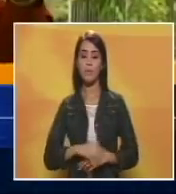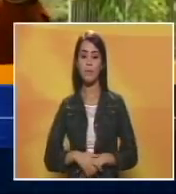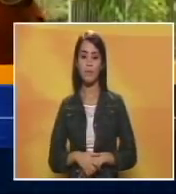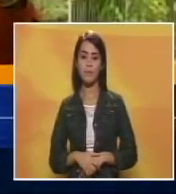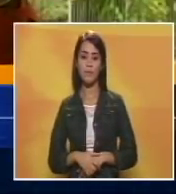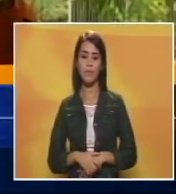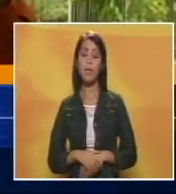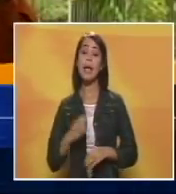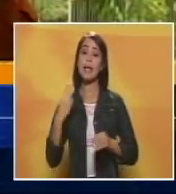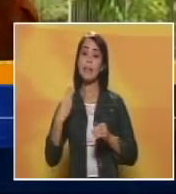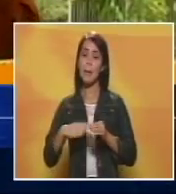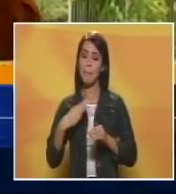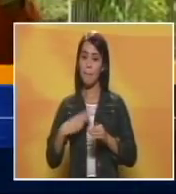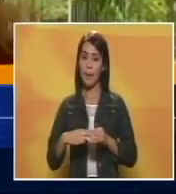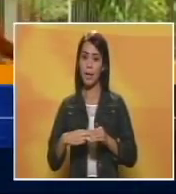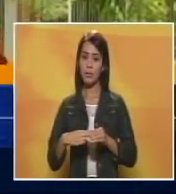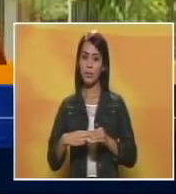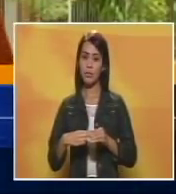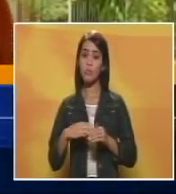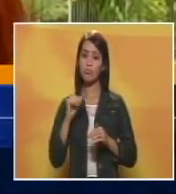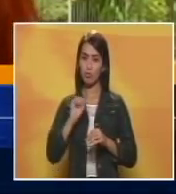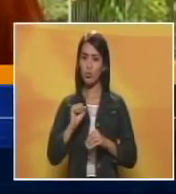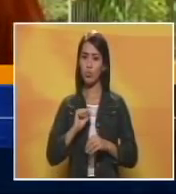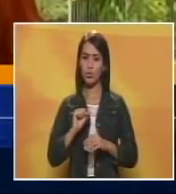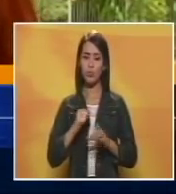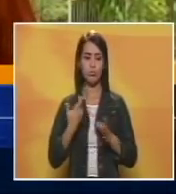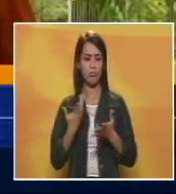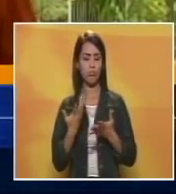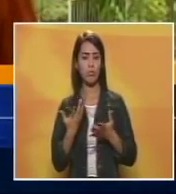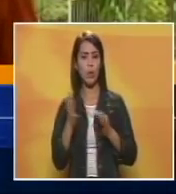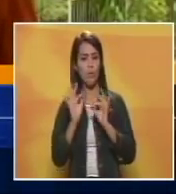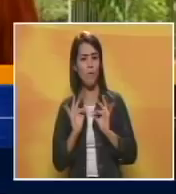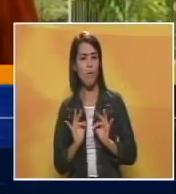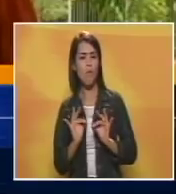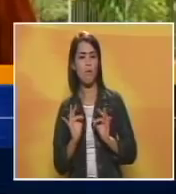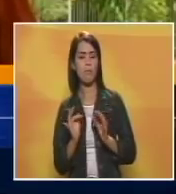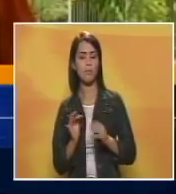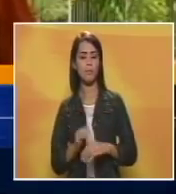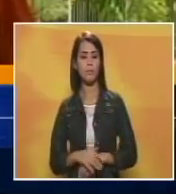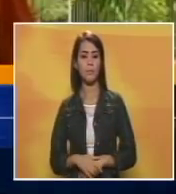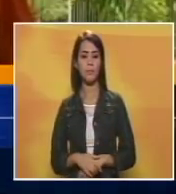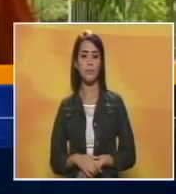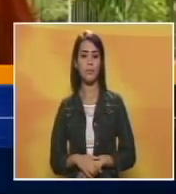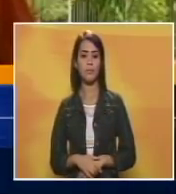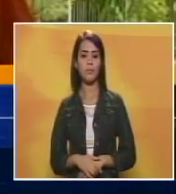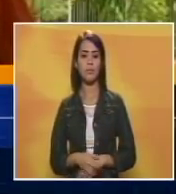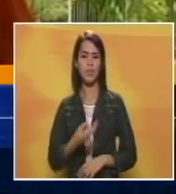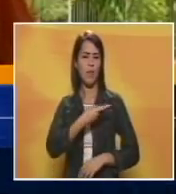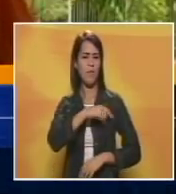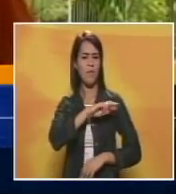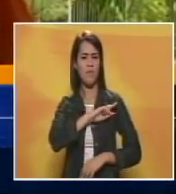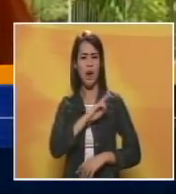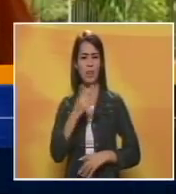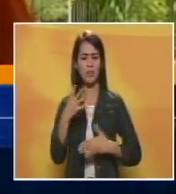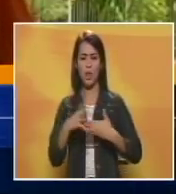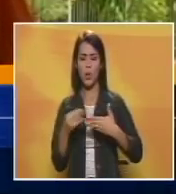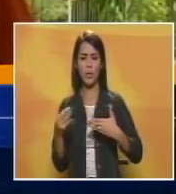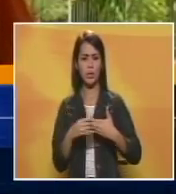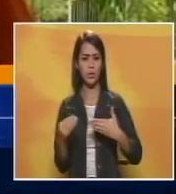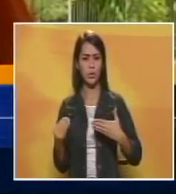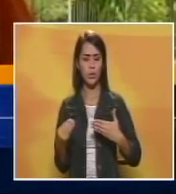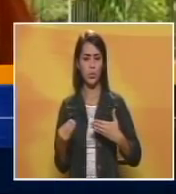petro, el petro sí es una opción. Frente a la falsa oferta de la